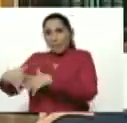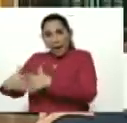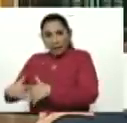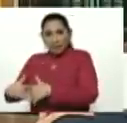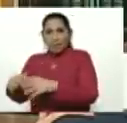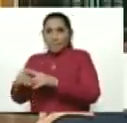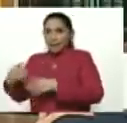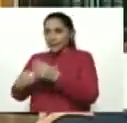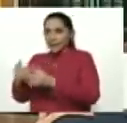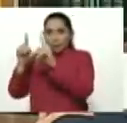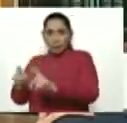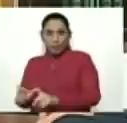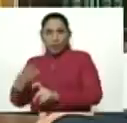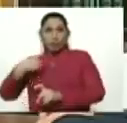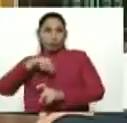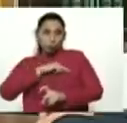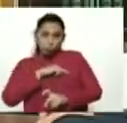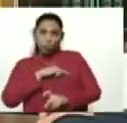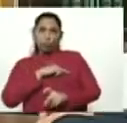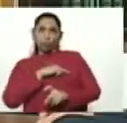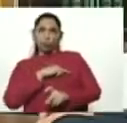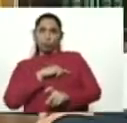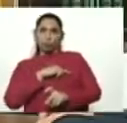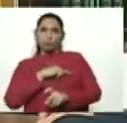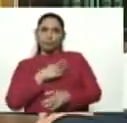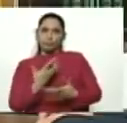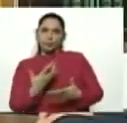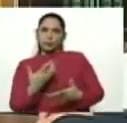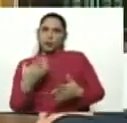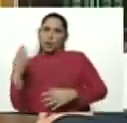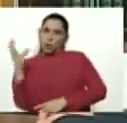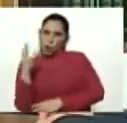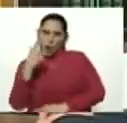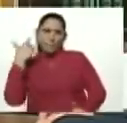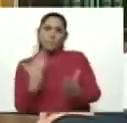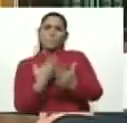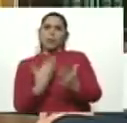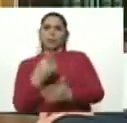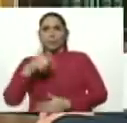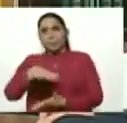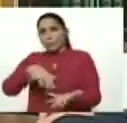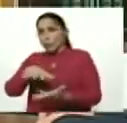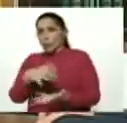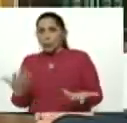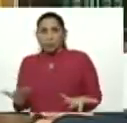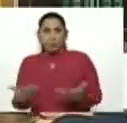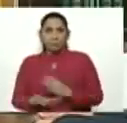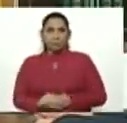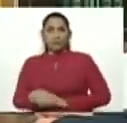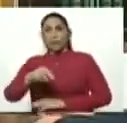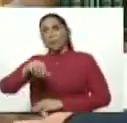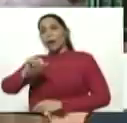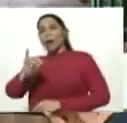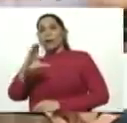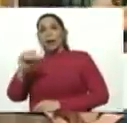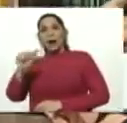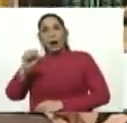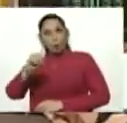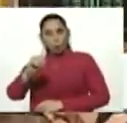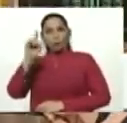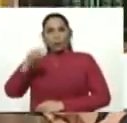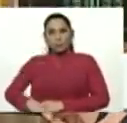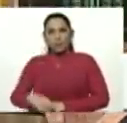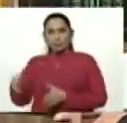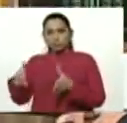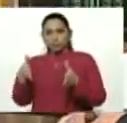Colombia nos consta por el norte de Santander, por Cúcuta, nos consta por la situación de Maicao, nos consta por la situación de la